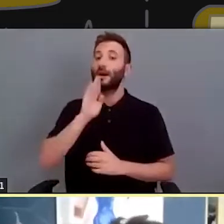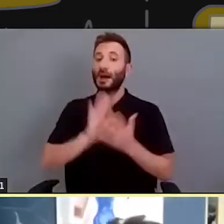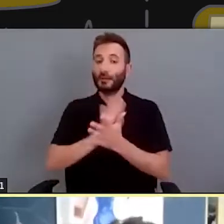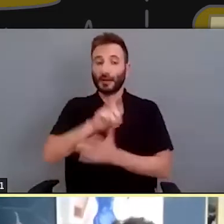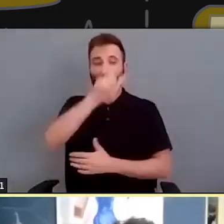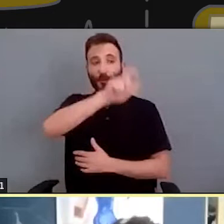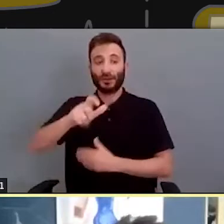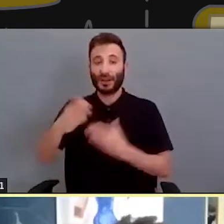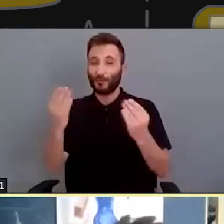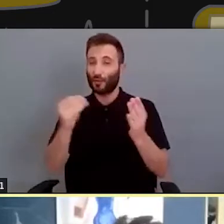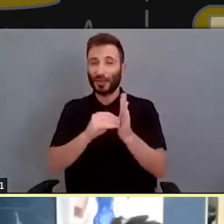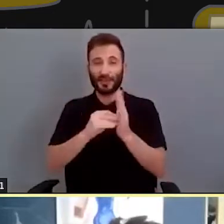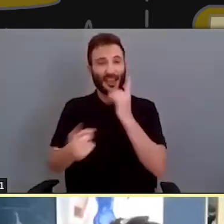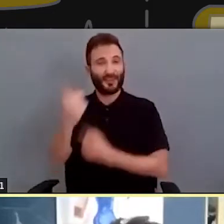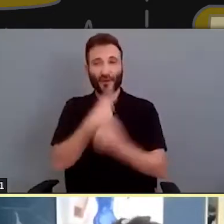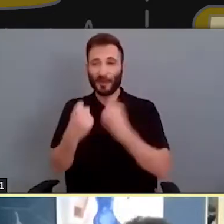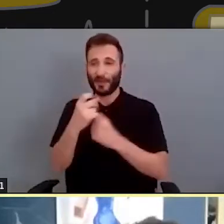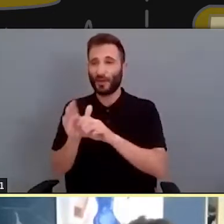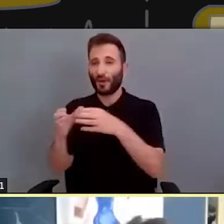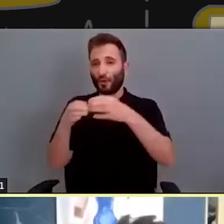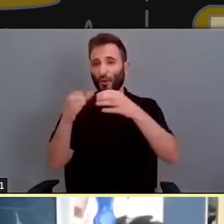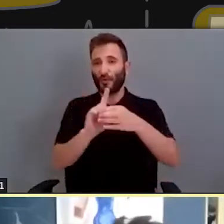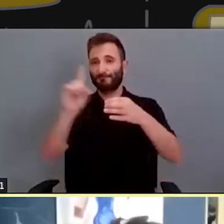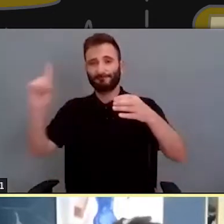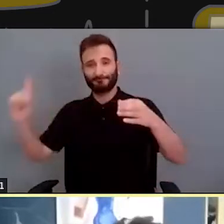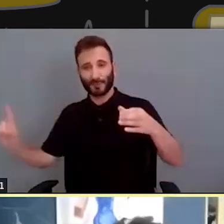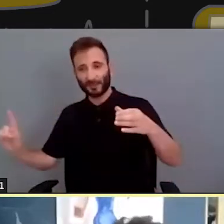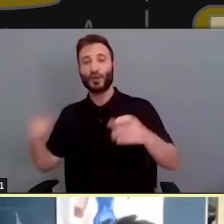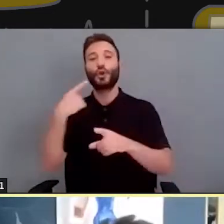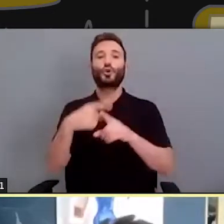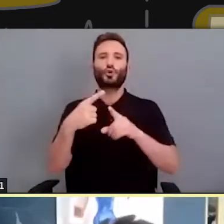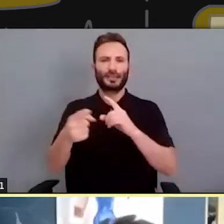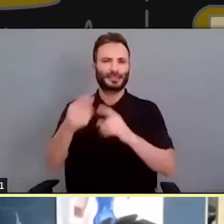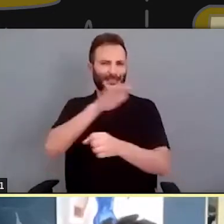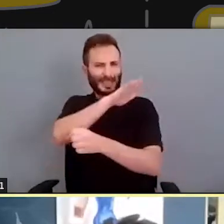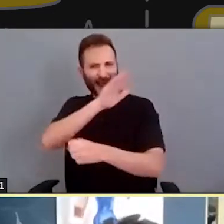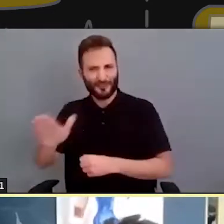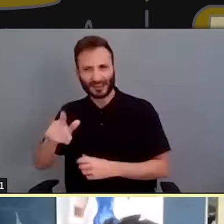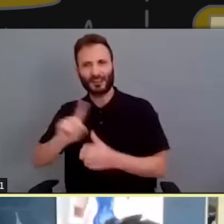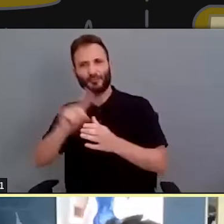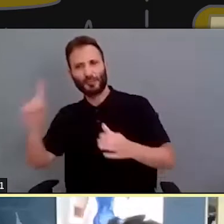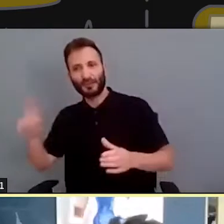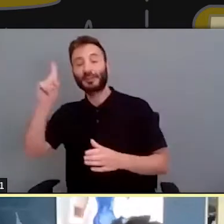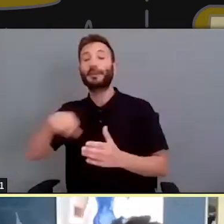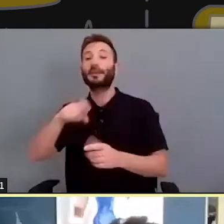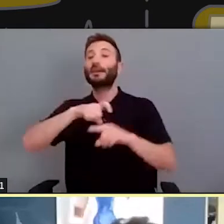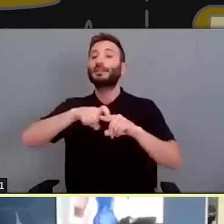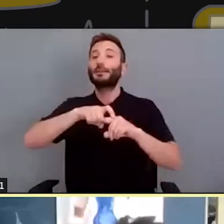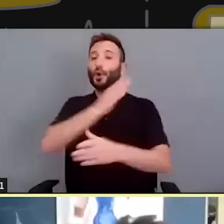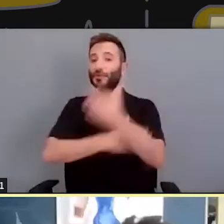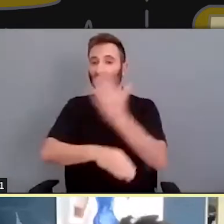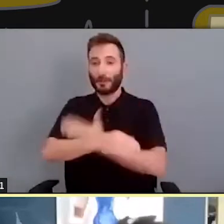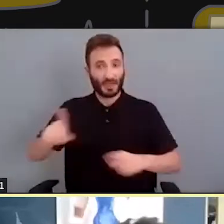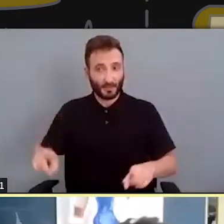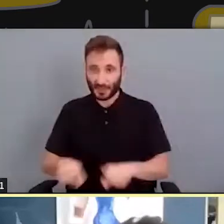de canales de información o decisiones que les afectan. Puede ser cualquier tipo de discapacidad que en el mundo actual, que tiene